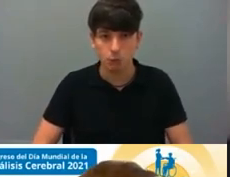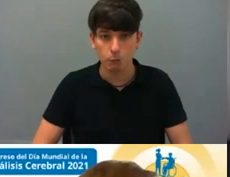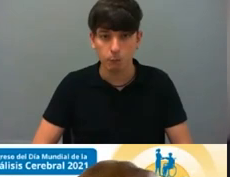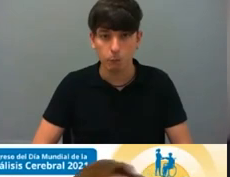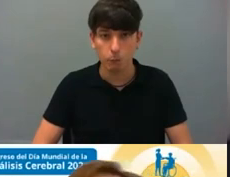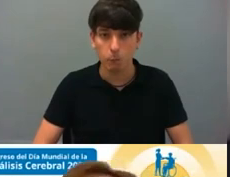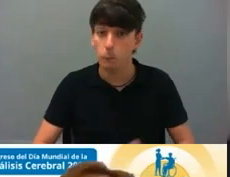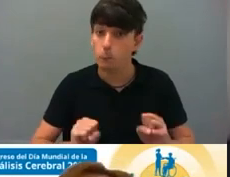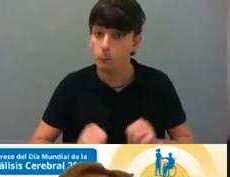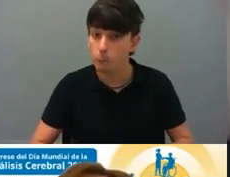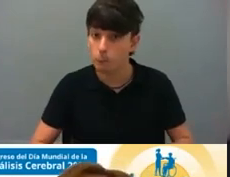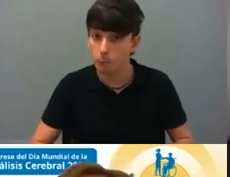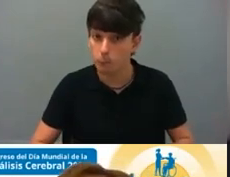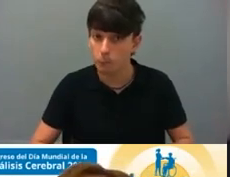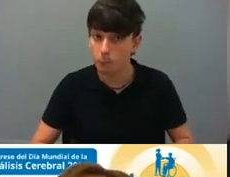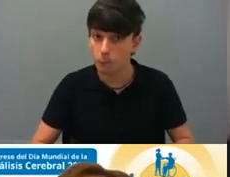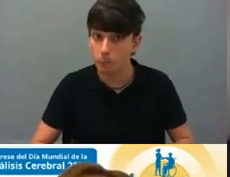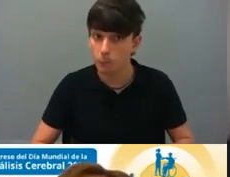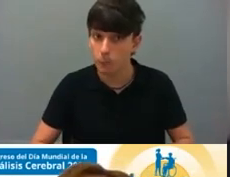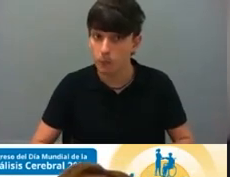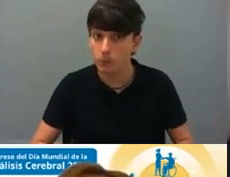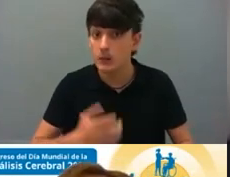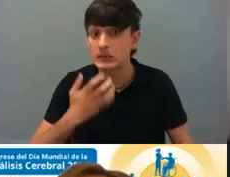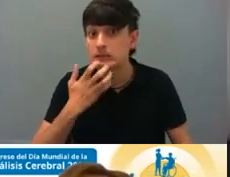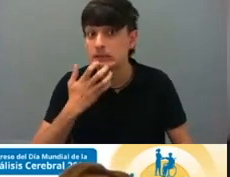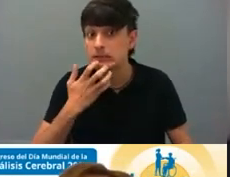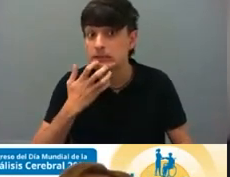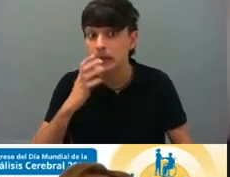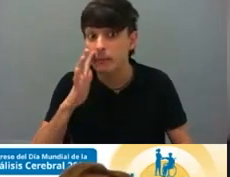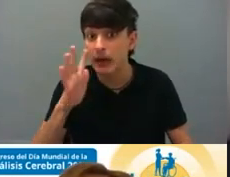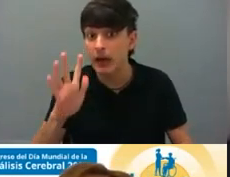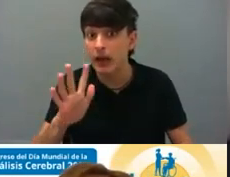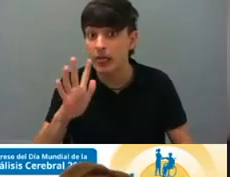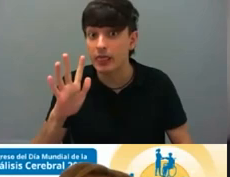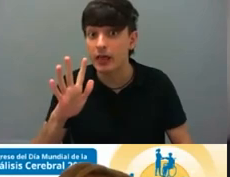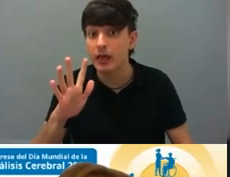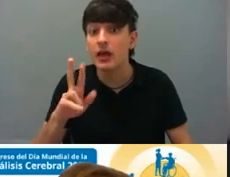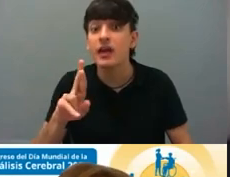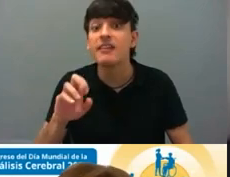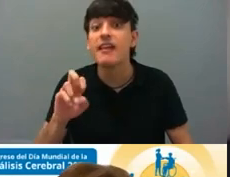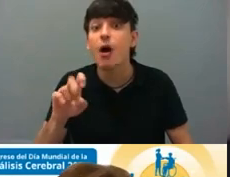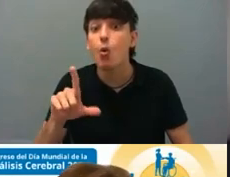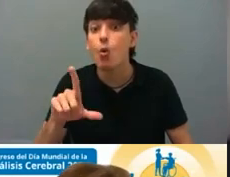Vale, bueno, pues si te parece, Esther, dado que Raúl tiene